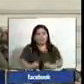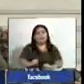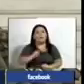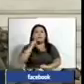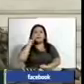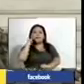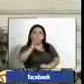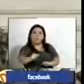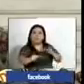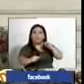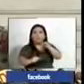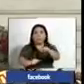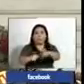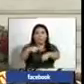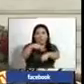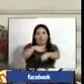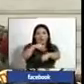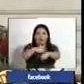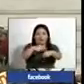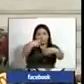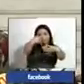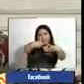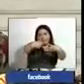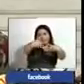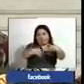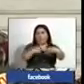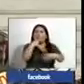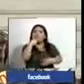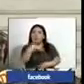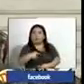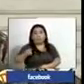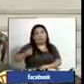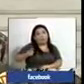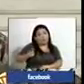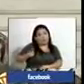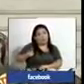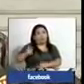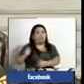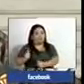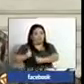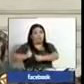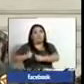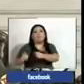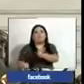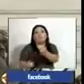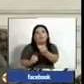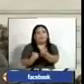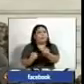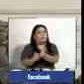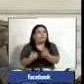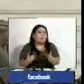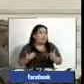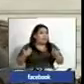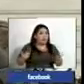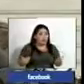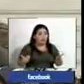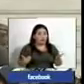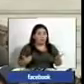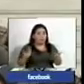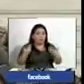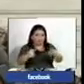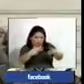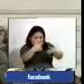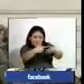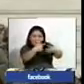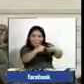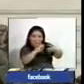a imponer las reglas son la Policía Nacional Civil con el apoyo de la Fuerza Armada y todo esto que está regulado